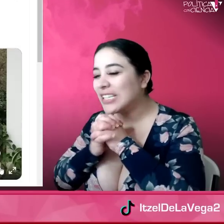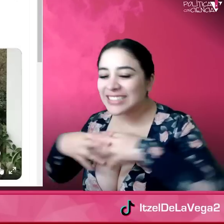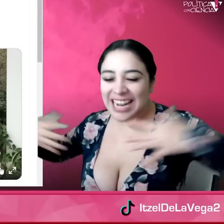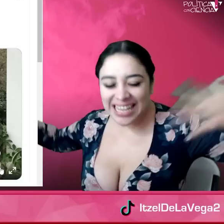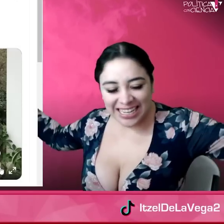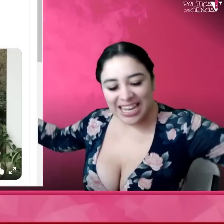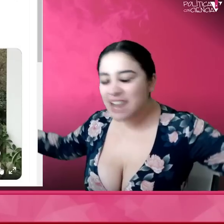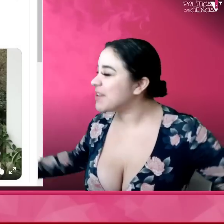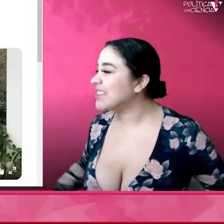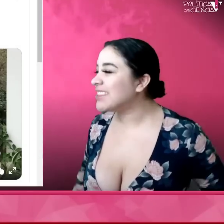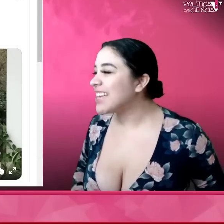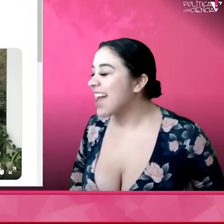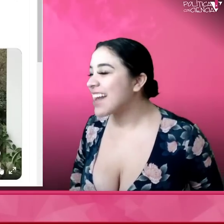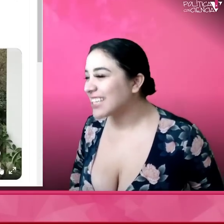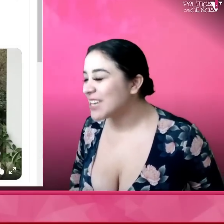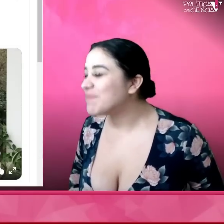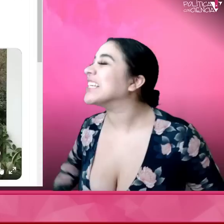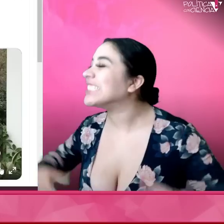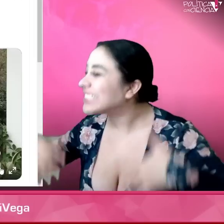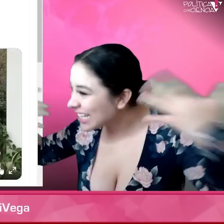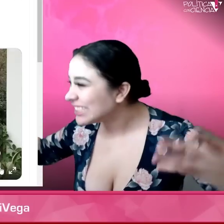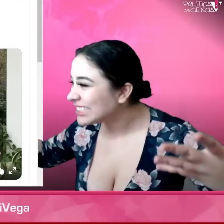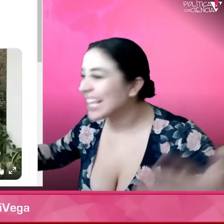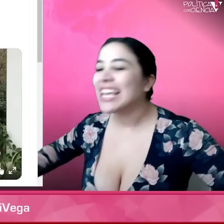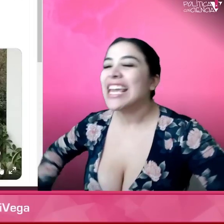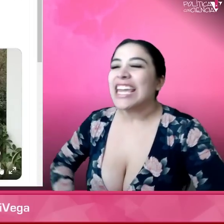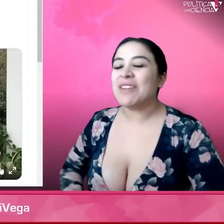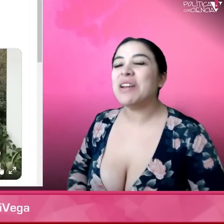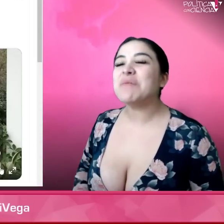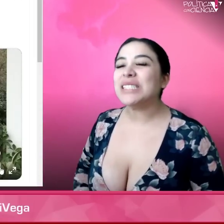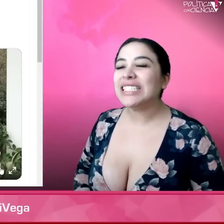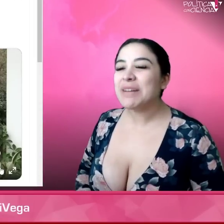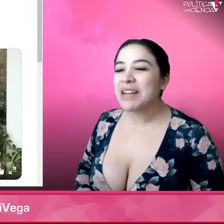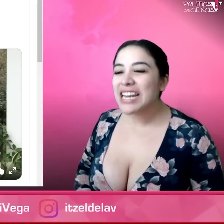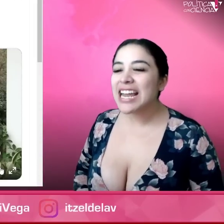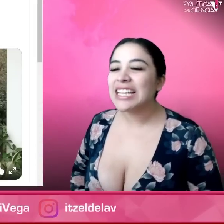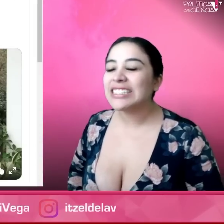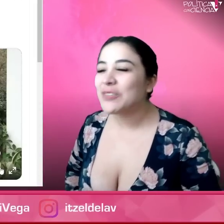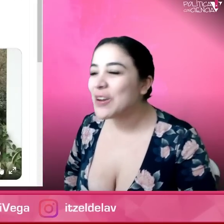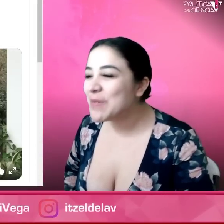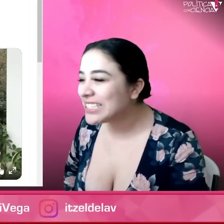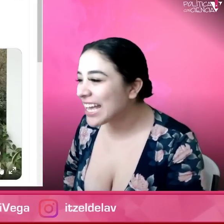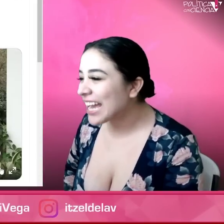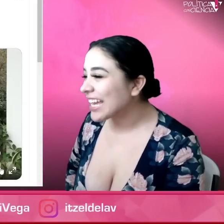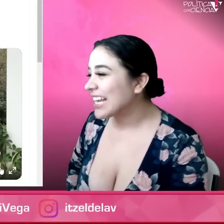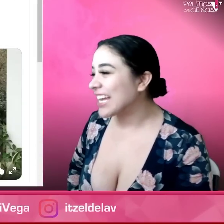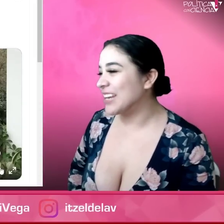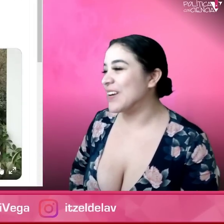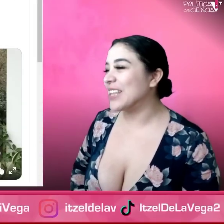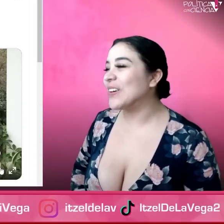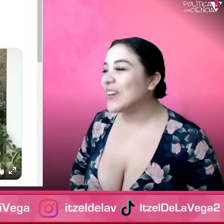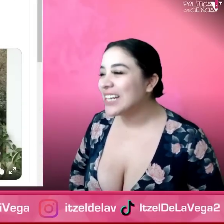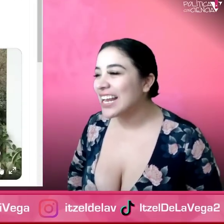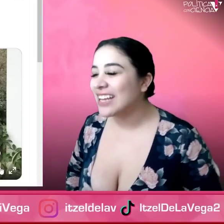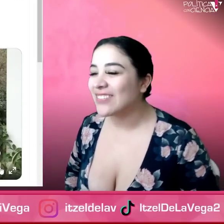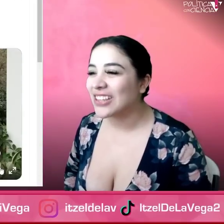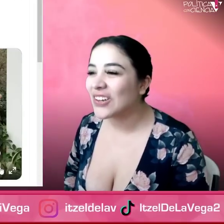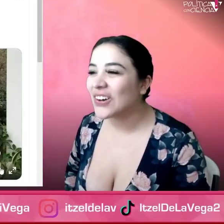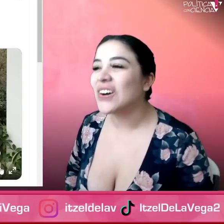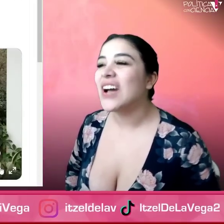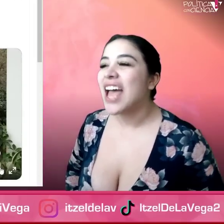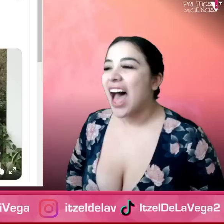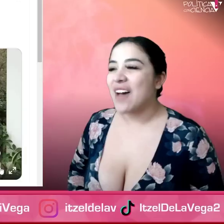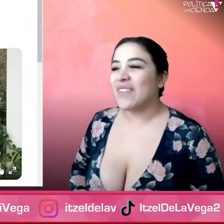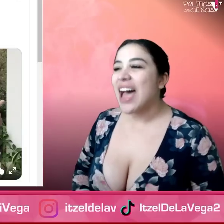yo no estaría realmente aquí presente y Bueno pues de esta manera este fue el mensaje que la gilbertona